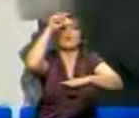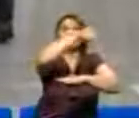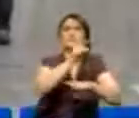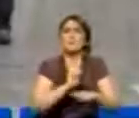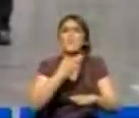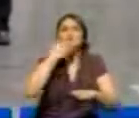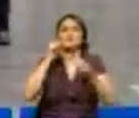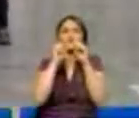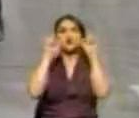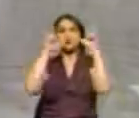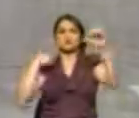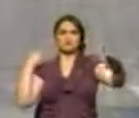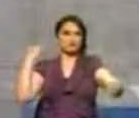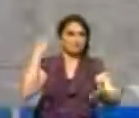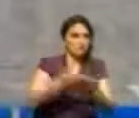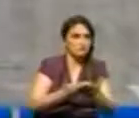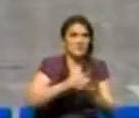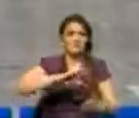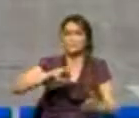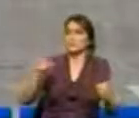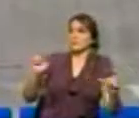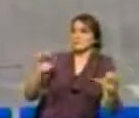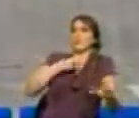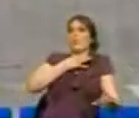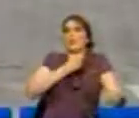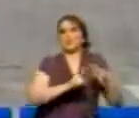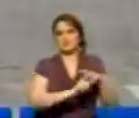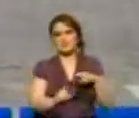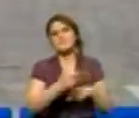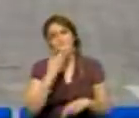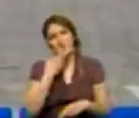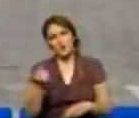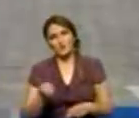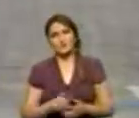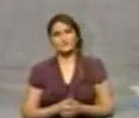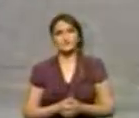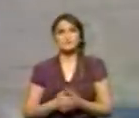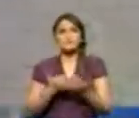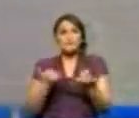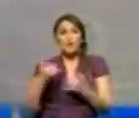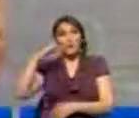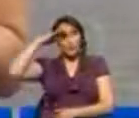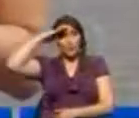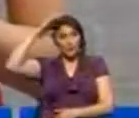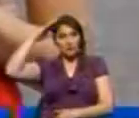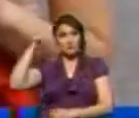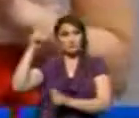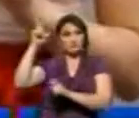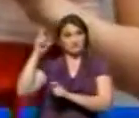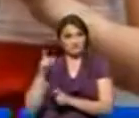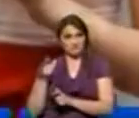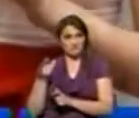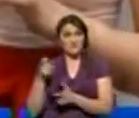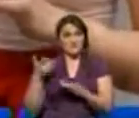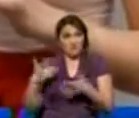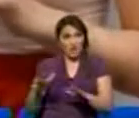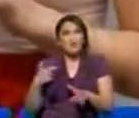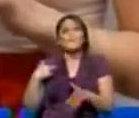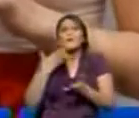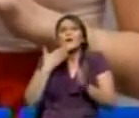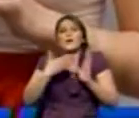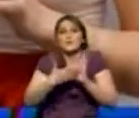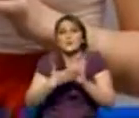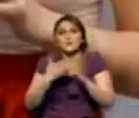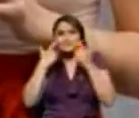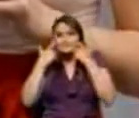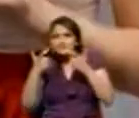improvisa. Y el trabajo policial que desde hace 24 horas viene acompañado de la presencia de militares deja sus primeras cifras. En Guayaquil, Durán y San